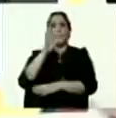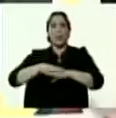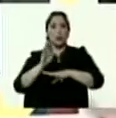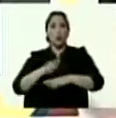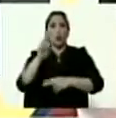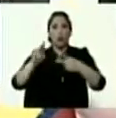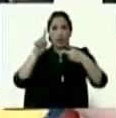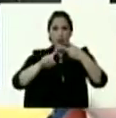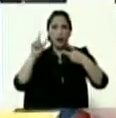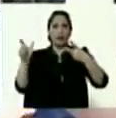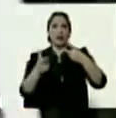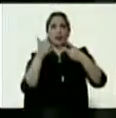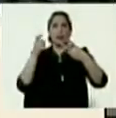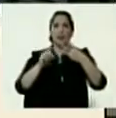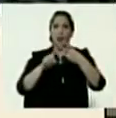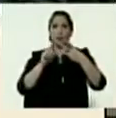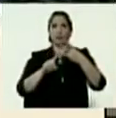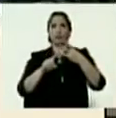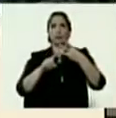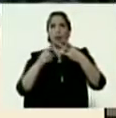La Grita, en Boca de Fría.